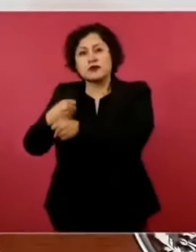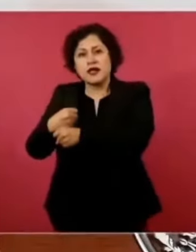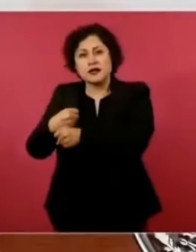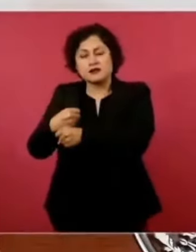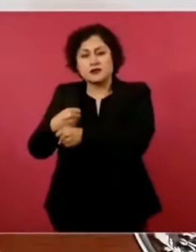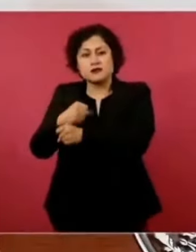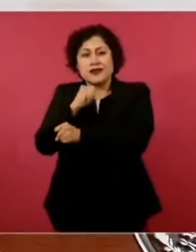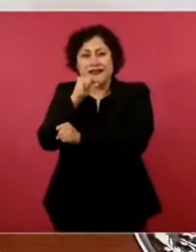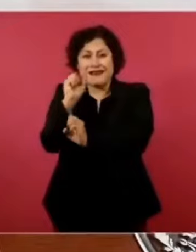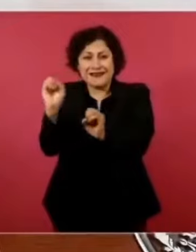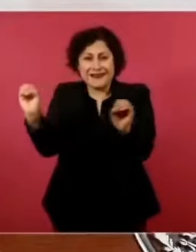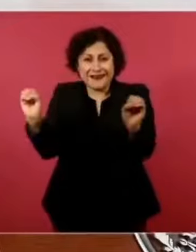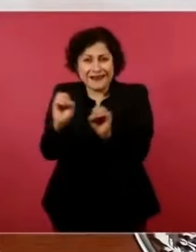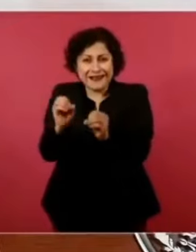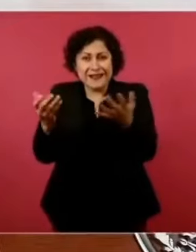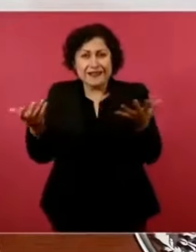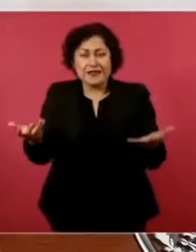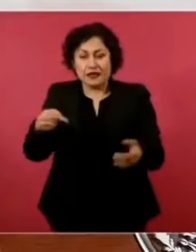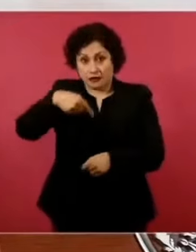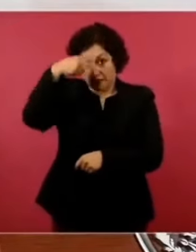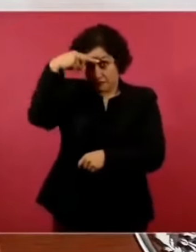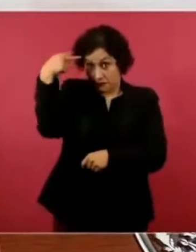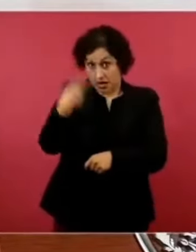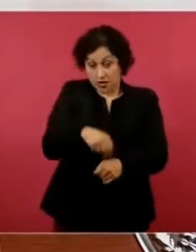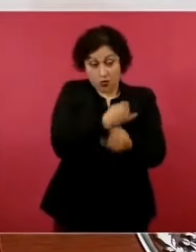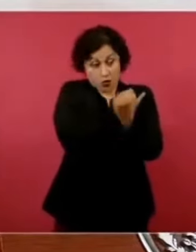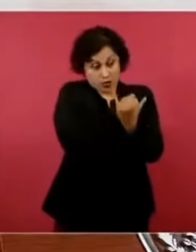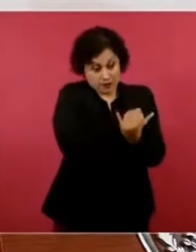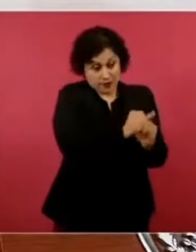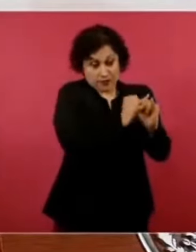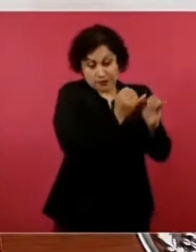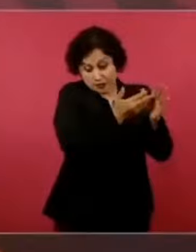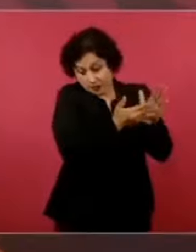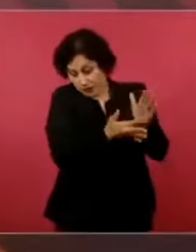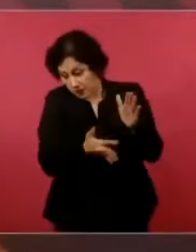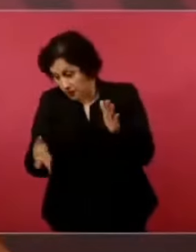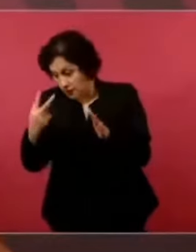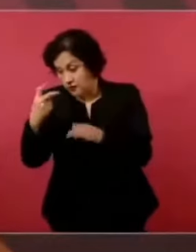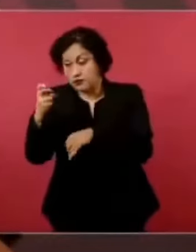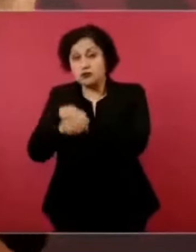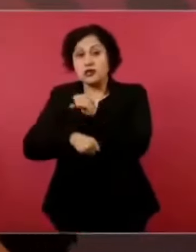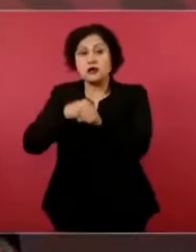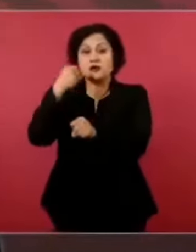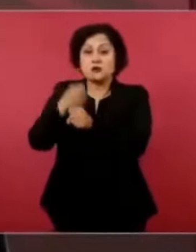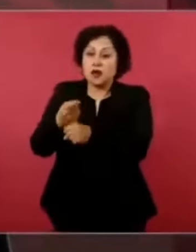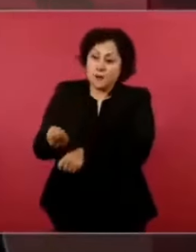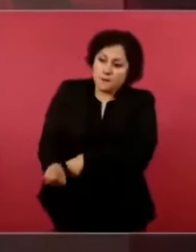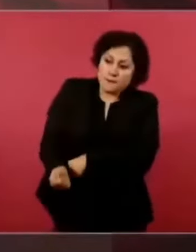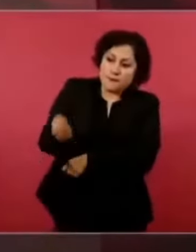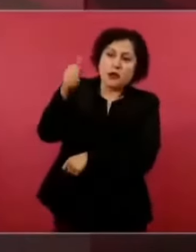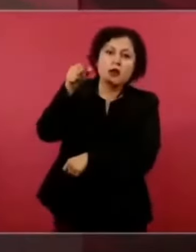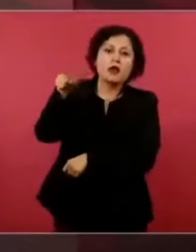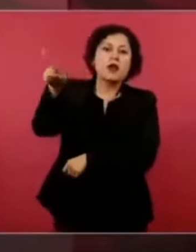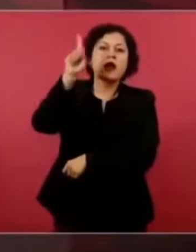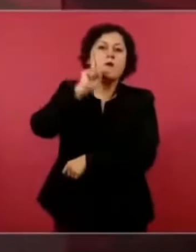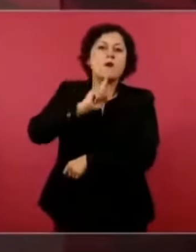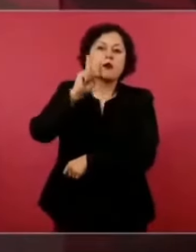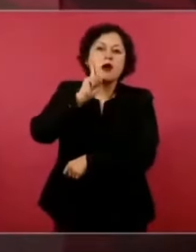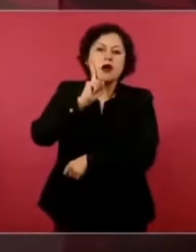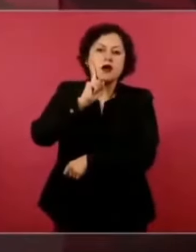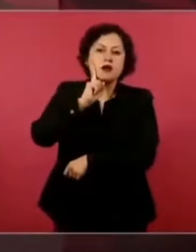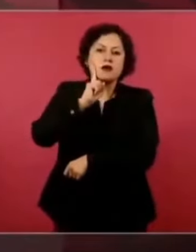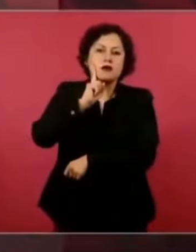desde que México es independiente, bueno, y desde que nos invadieron,